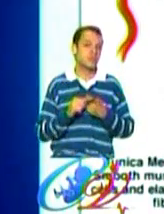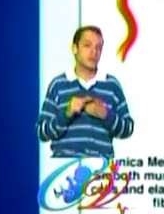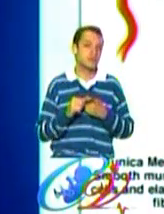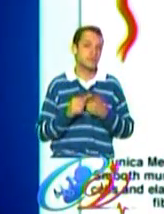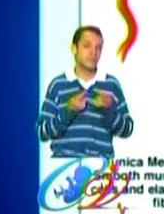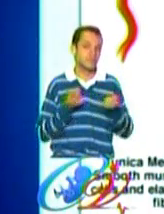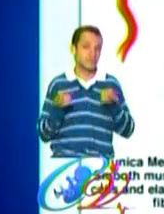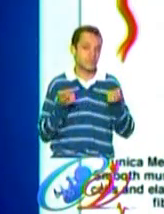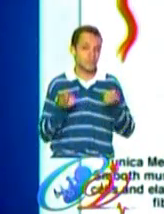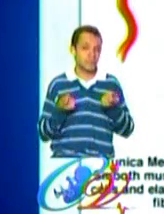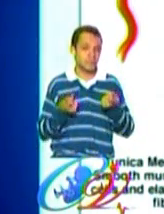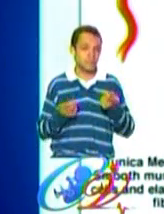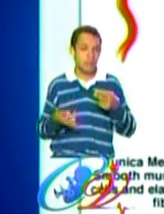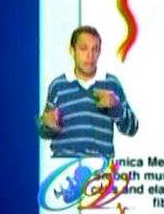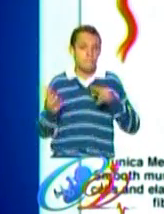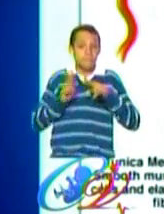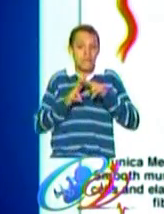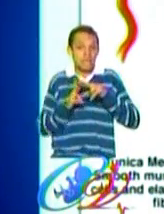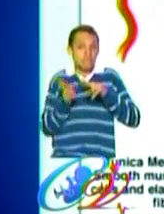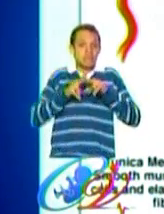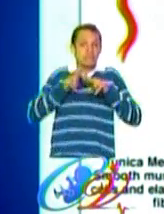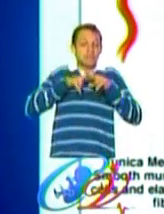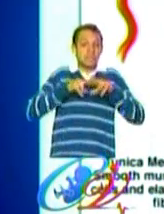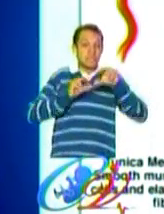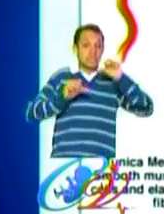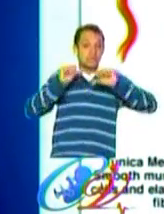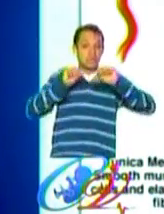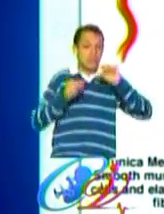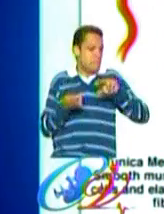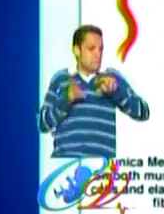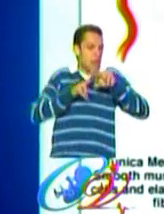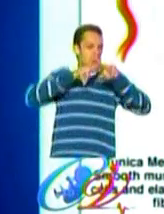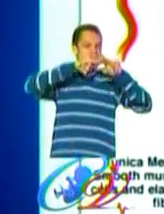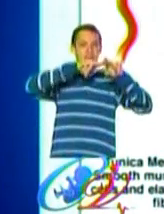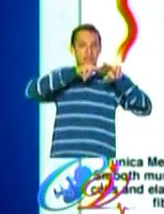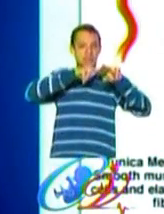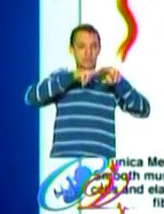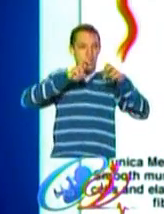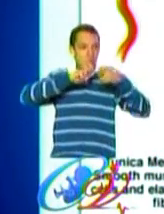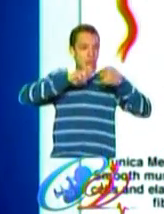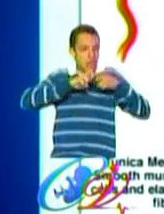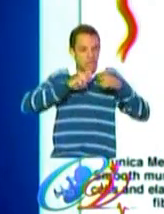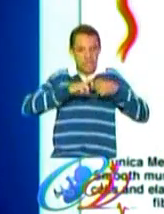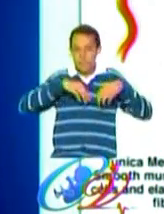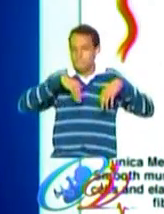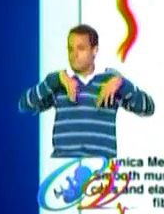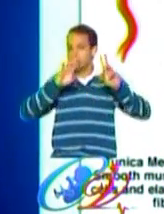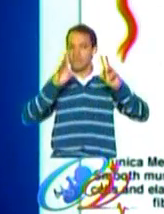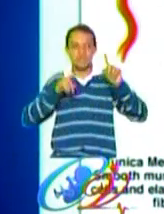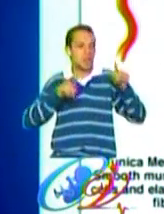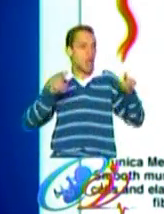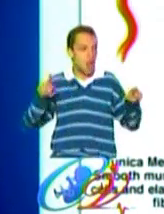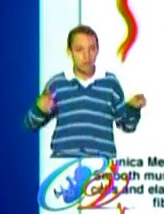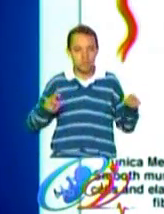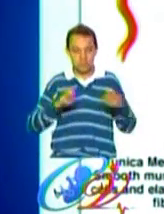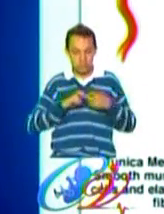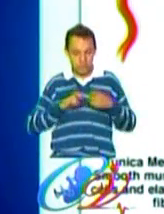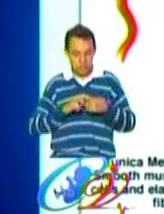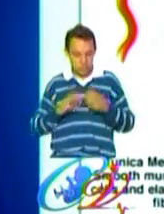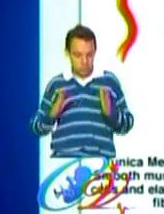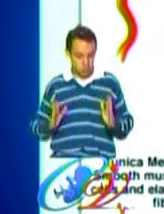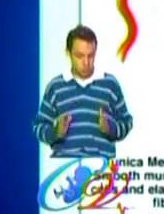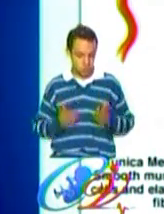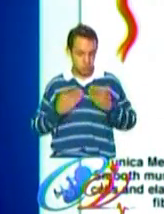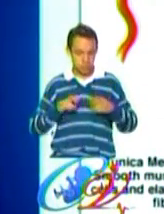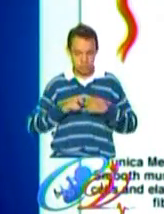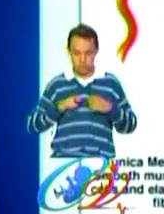una sobredosis de químicos. Entonces el cuerpo queda como sobrecargado. Hay gente que ya tiene una carga química. Por